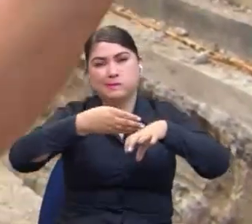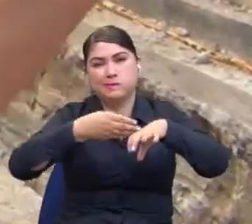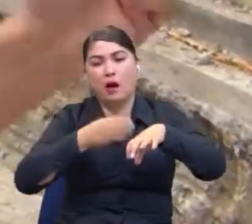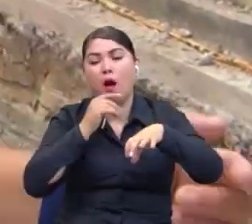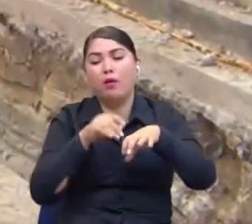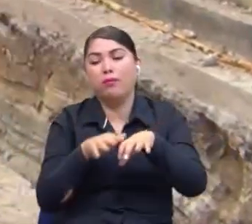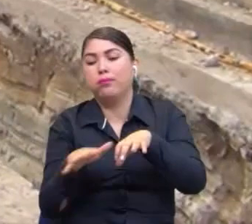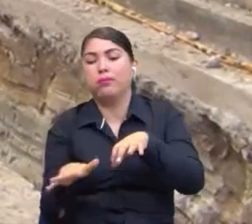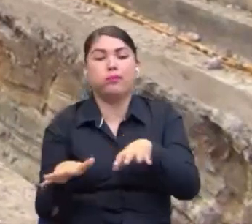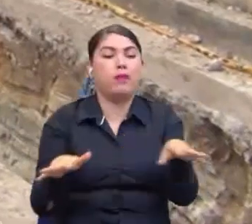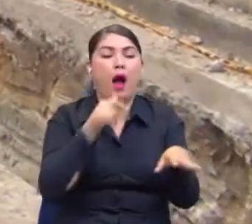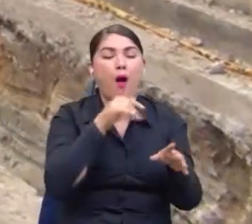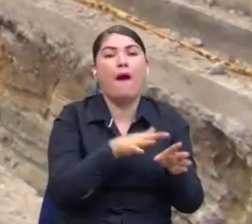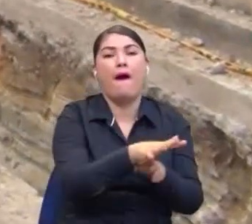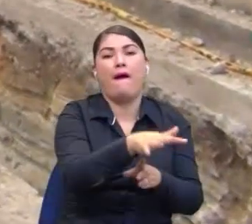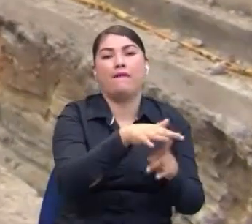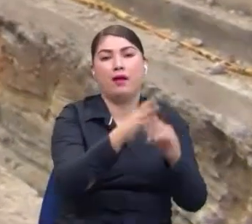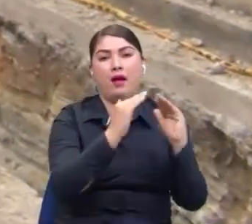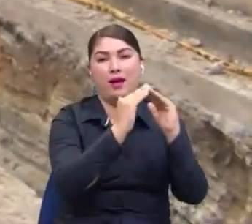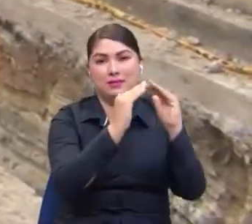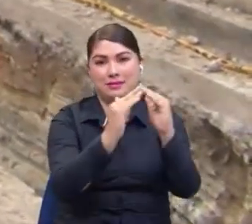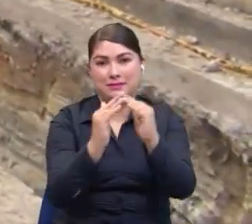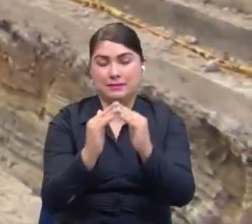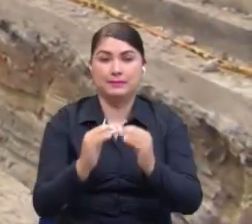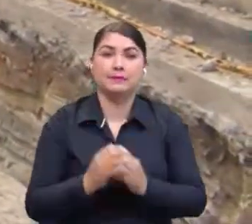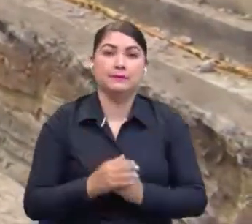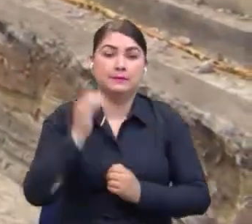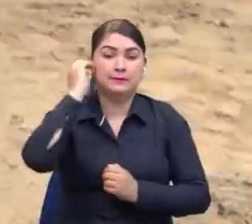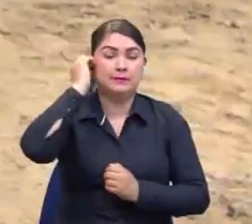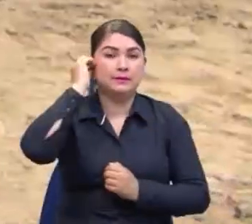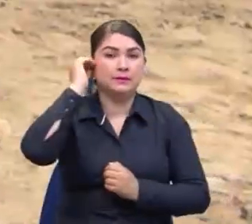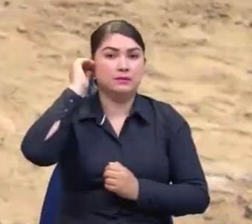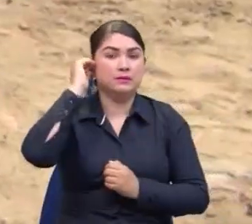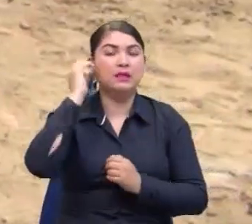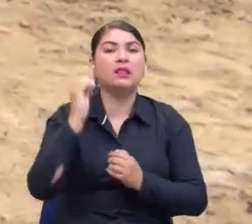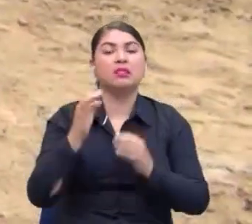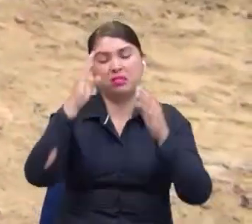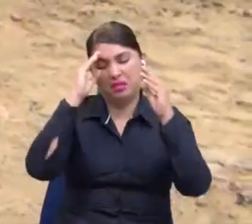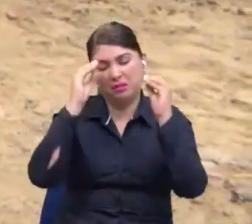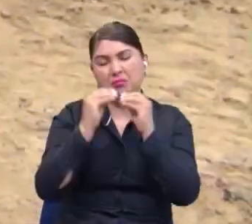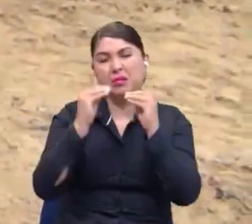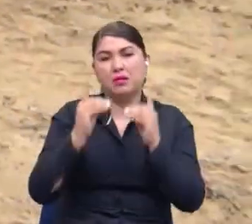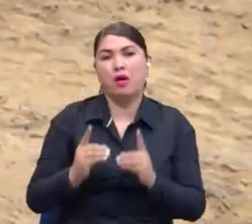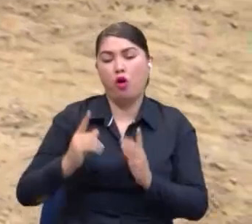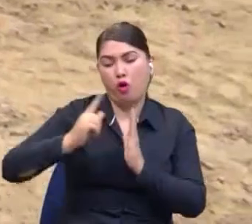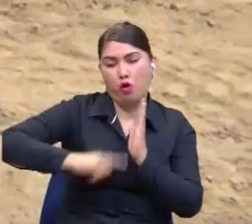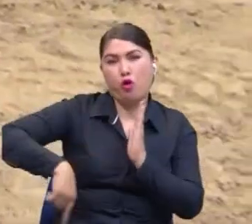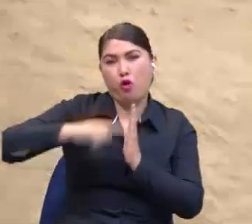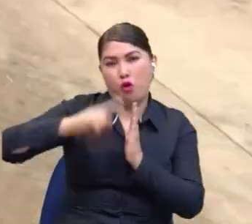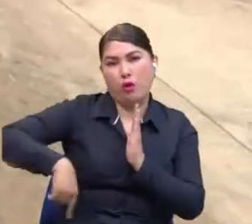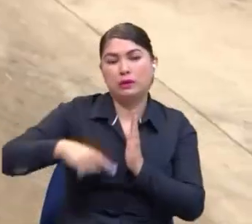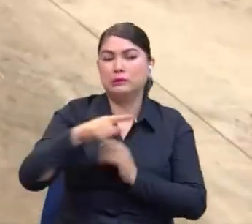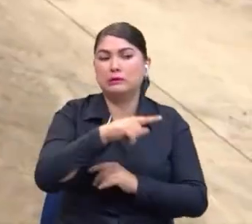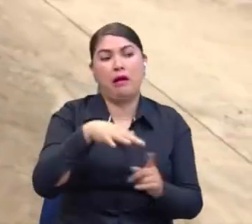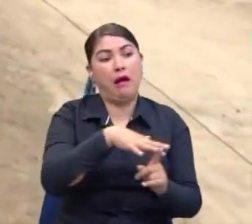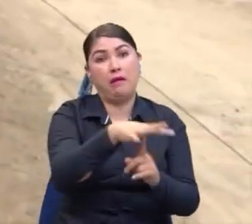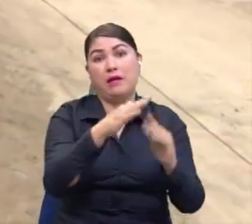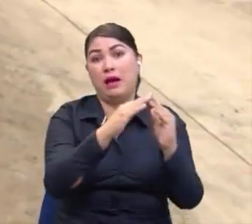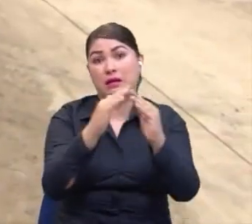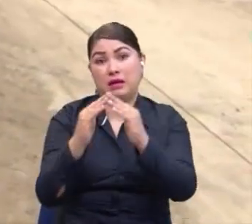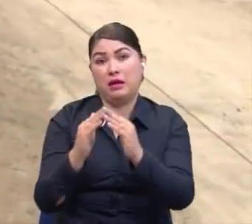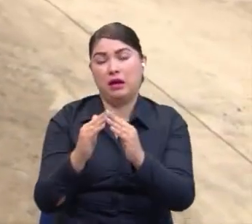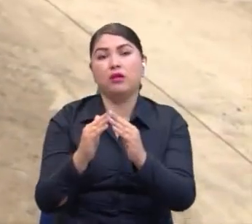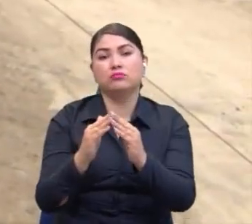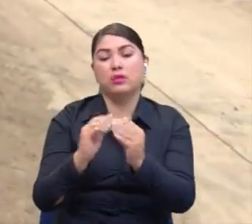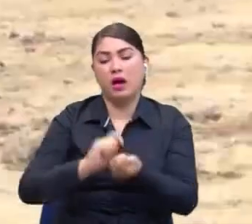las viviendas que tenemos acá sobre la calle Tercera. Decidimos realizar un contrato por calamidad pública